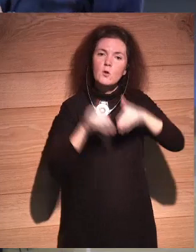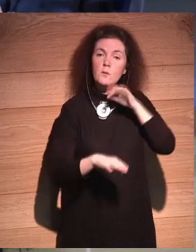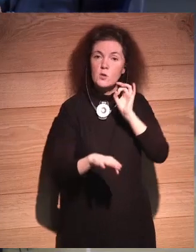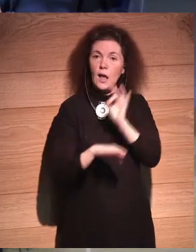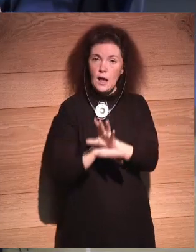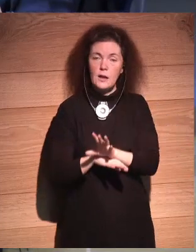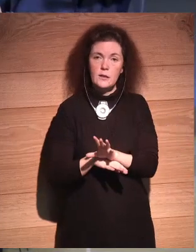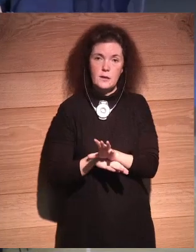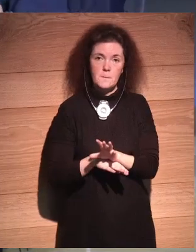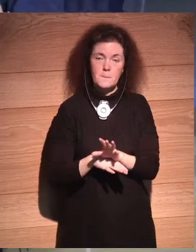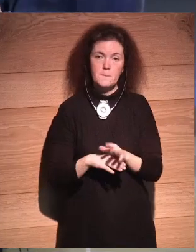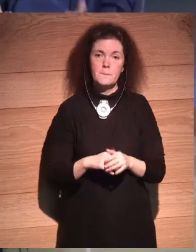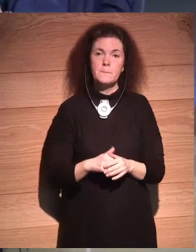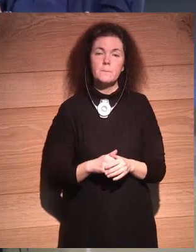carta.